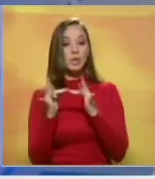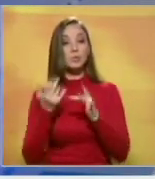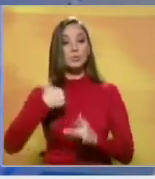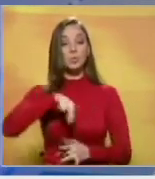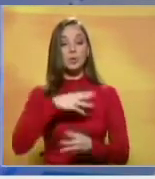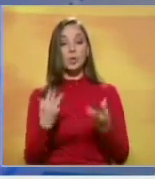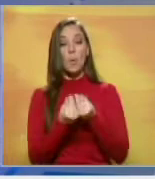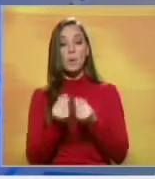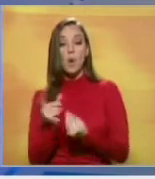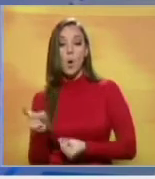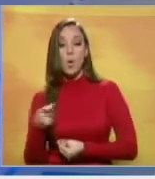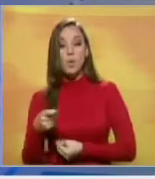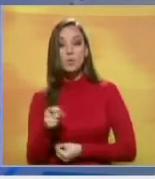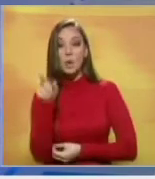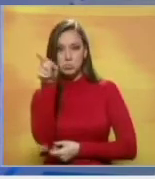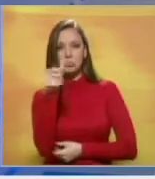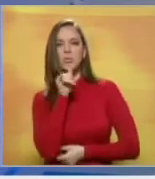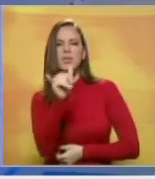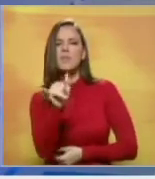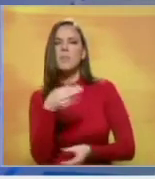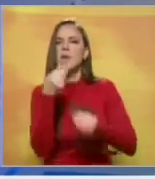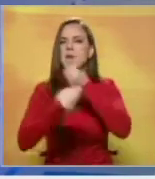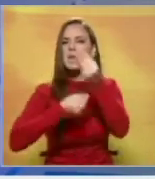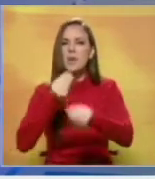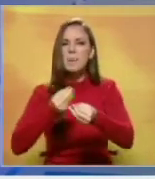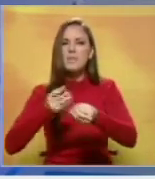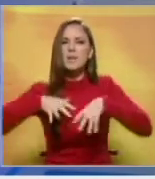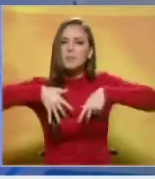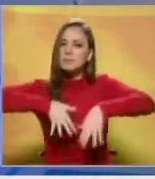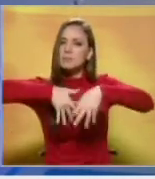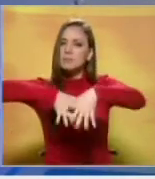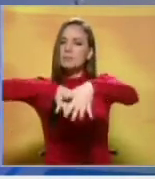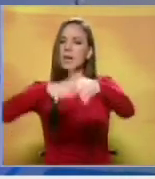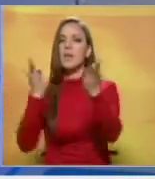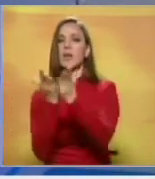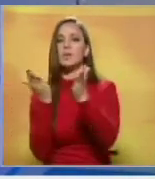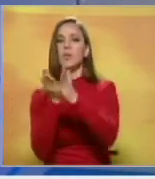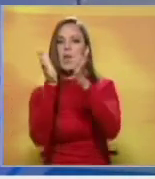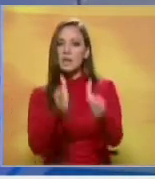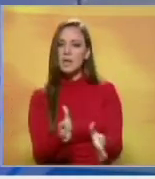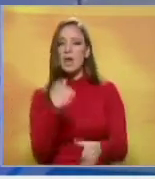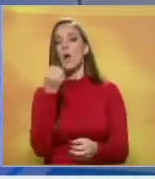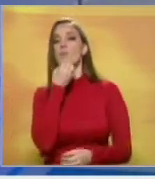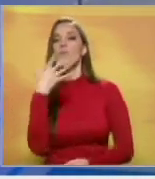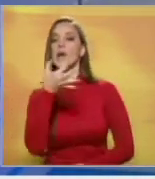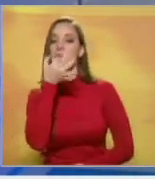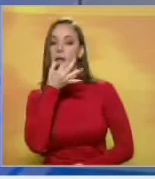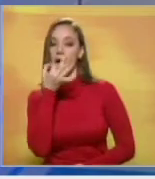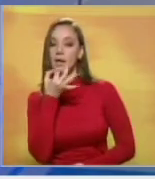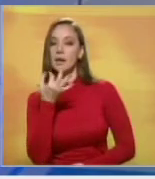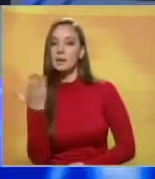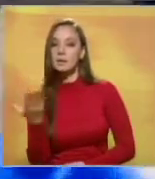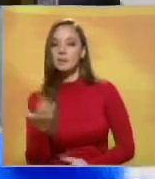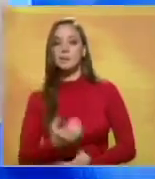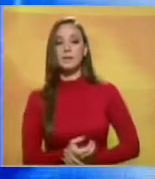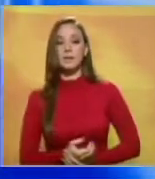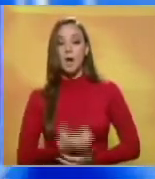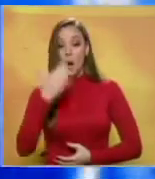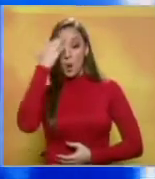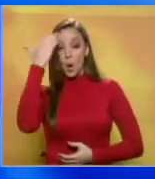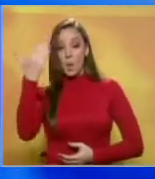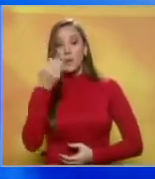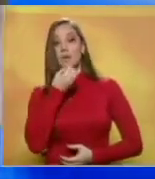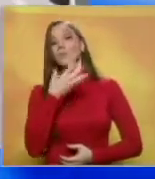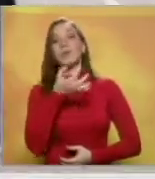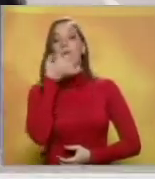compañero gustavo gómez morón para que nos informe las incidencias de la movilización estudiantil del día de hoy pueda estar de gustavo hola buenas tardes